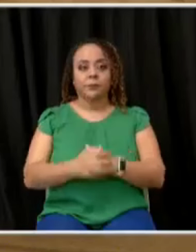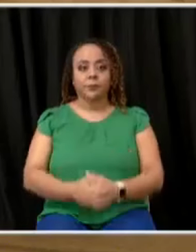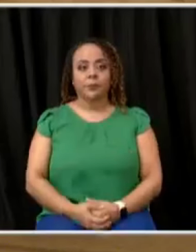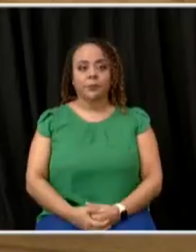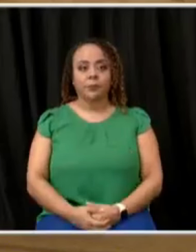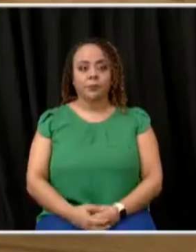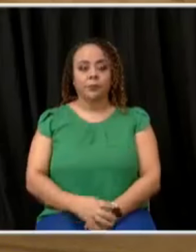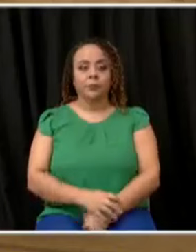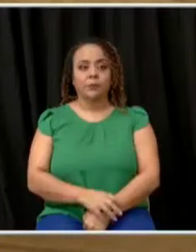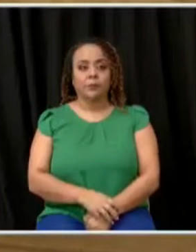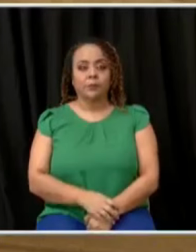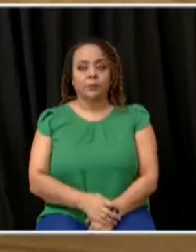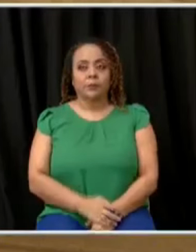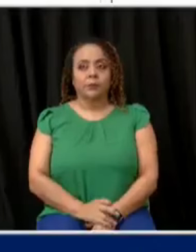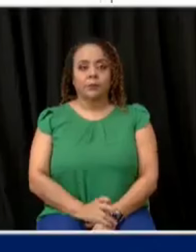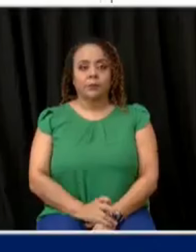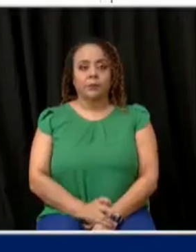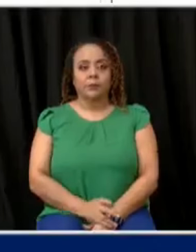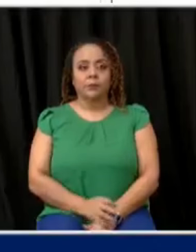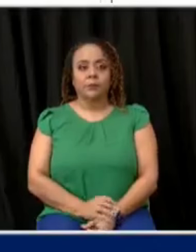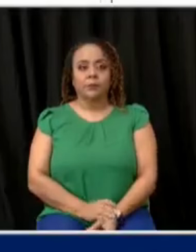por favor.